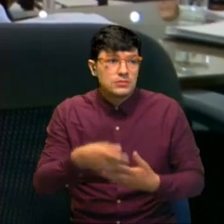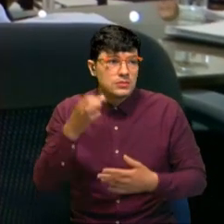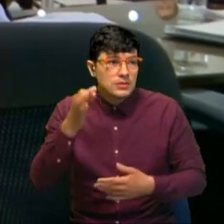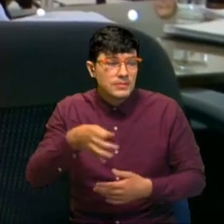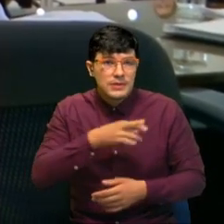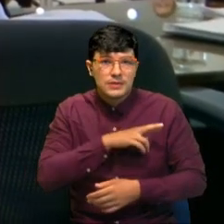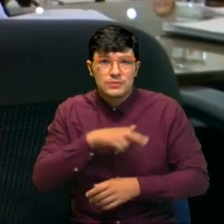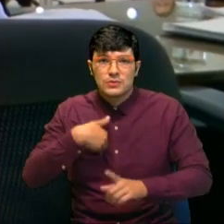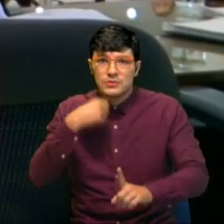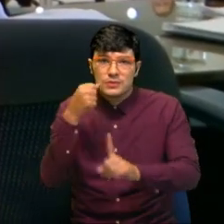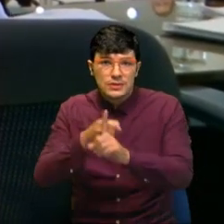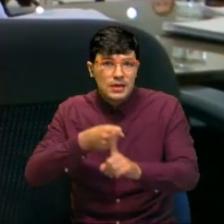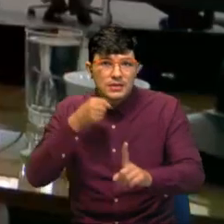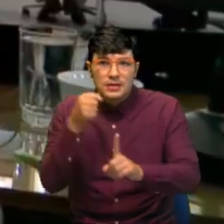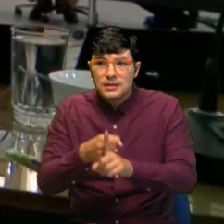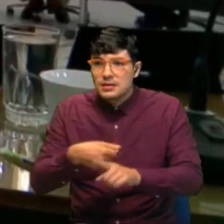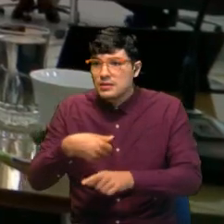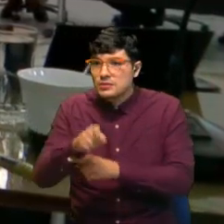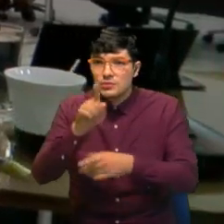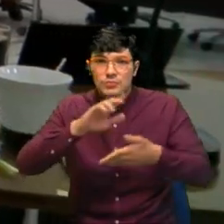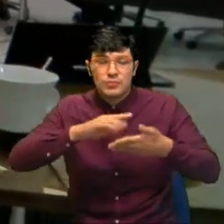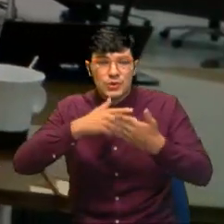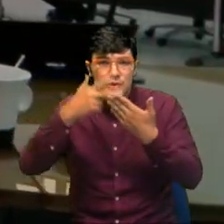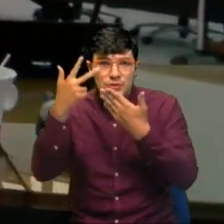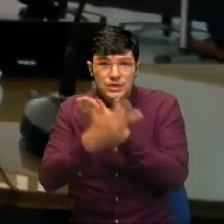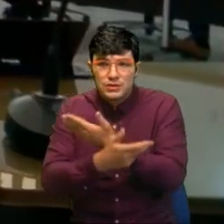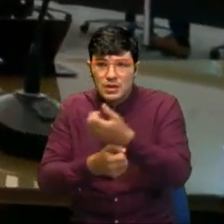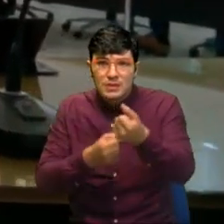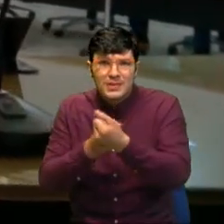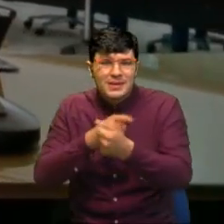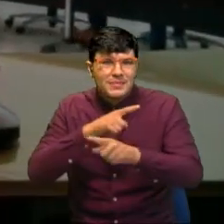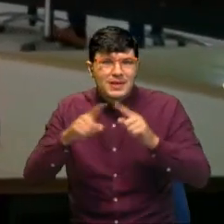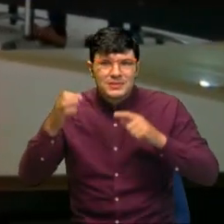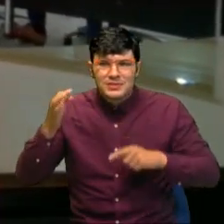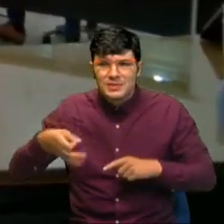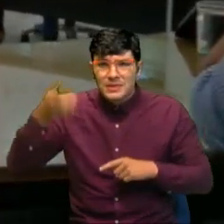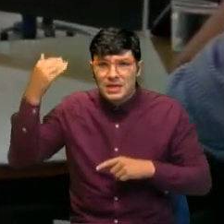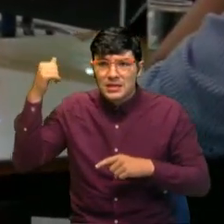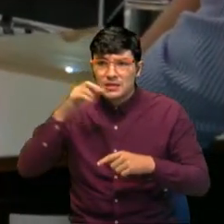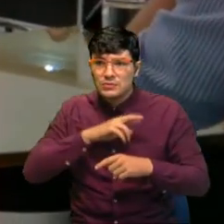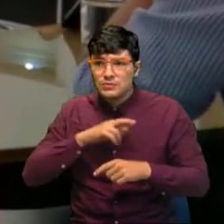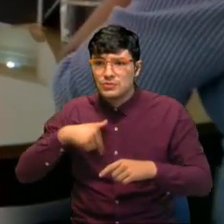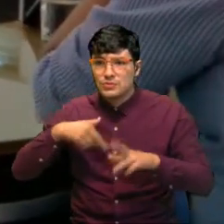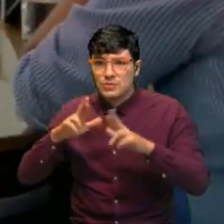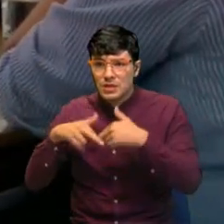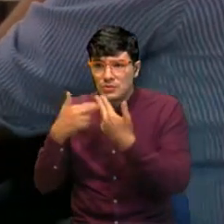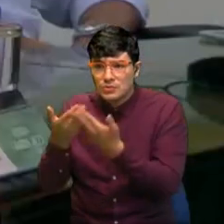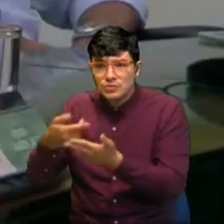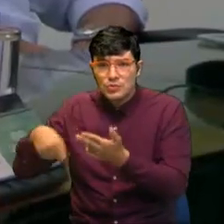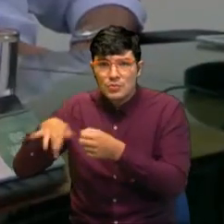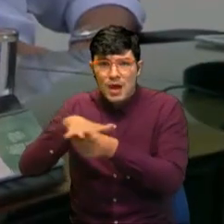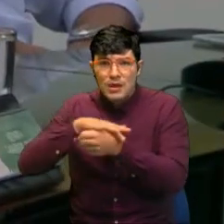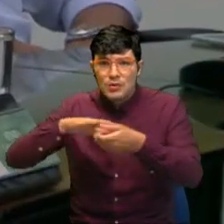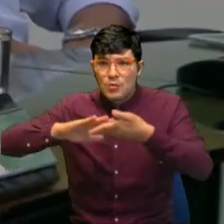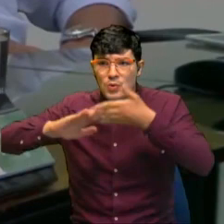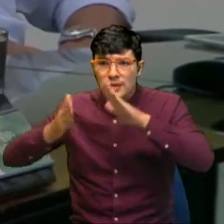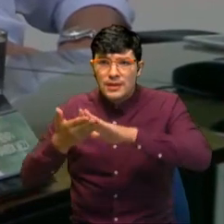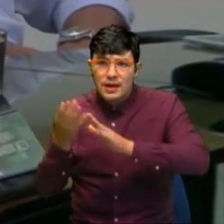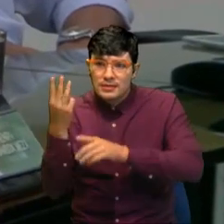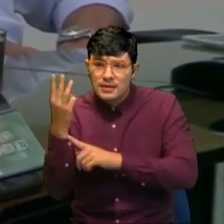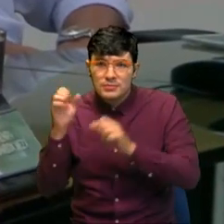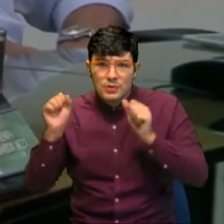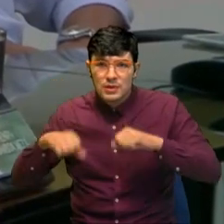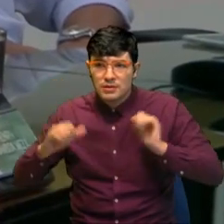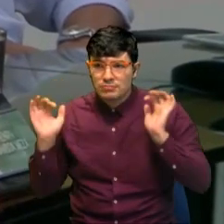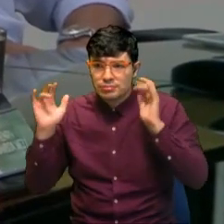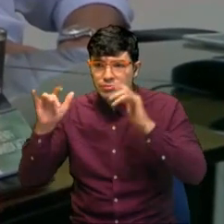tratado de que los proyectos lleguen a ustedes pero cada vez que nos reuníamos en los barrios que comprenden en este caso la comuna 3 para llevar a cabo